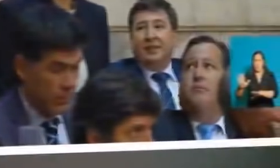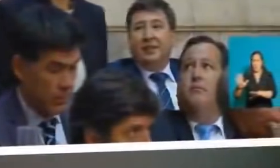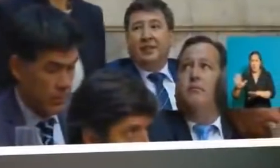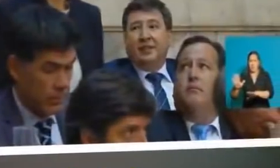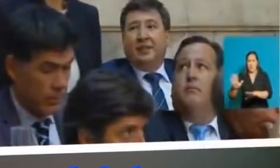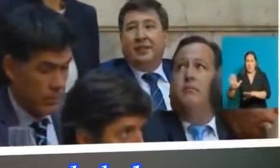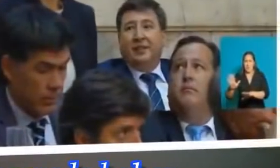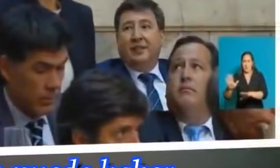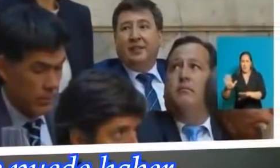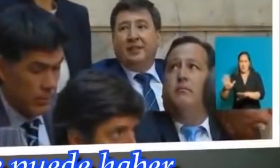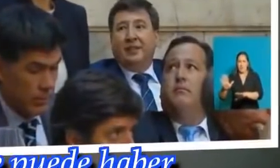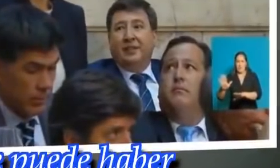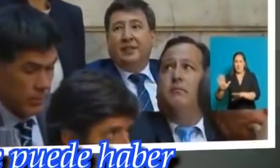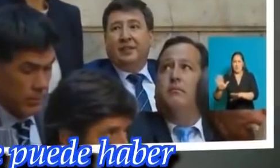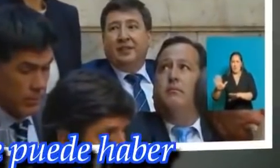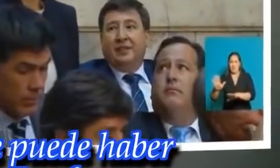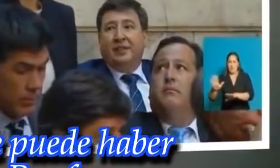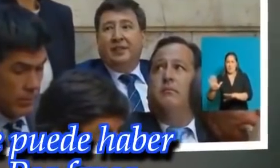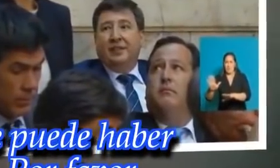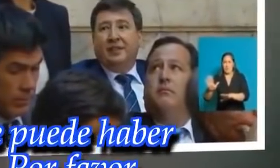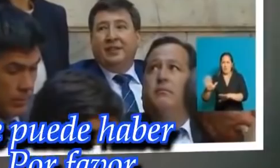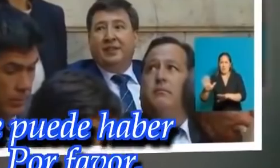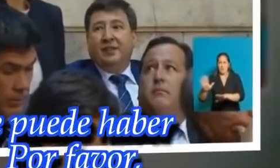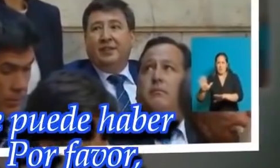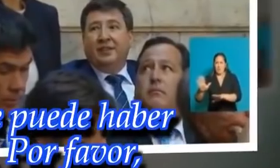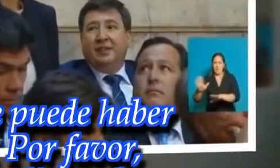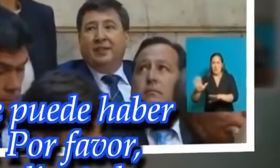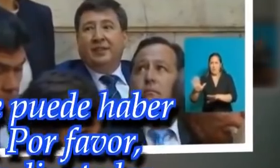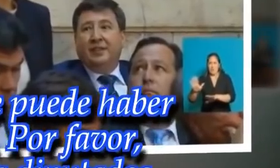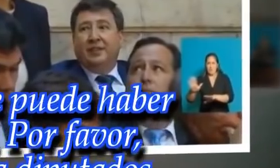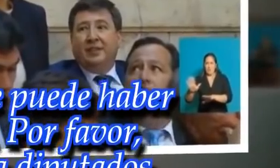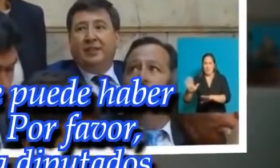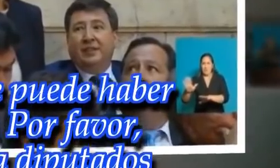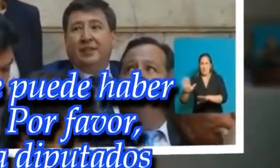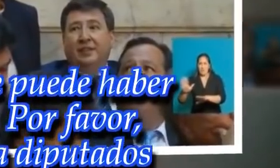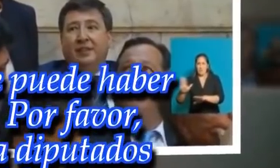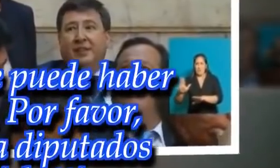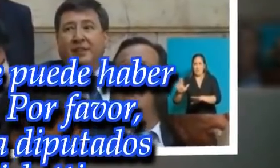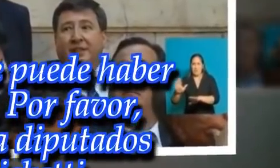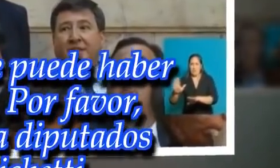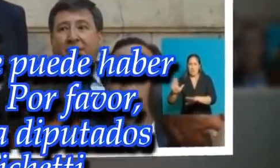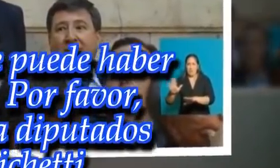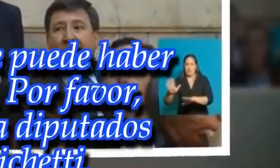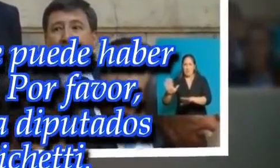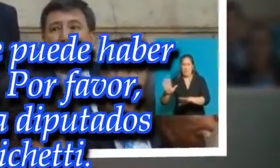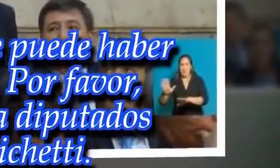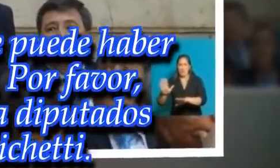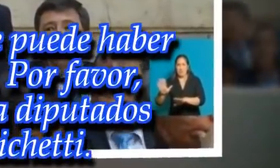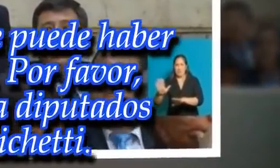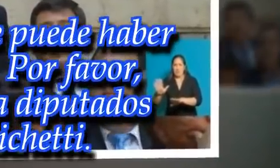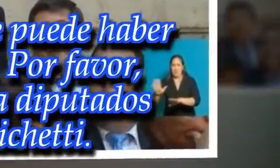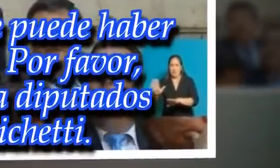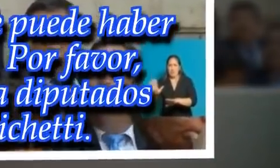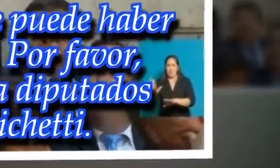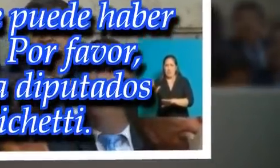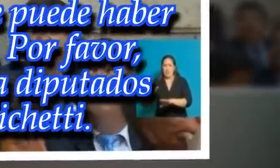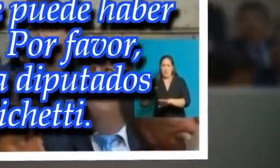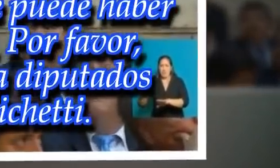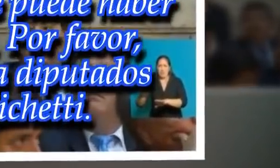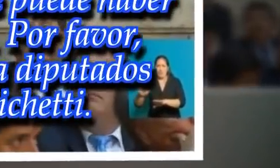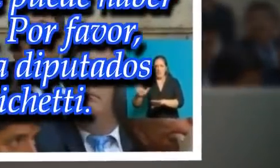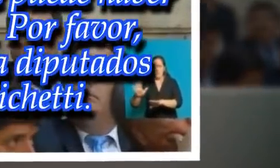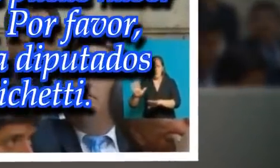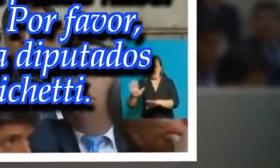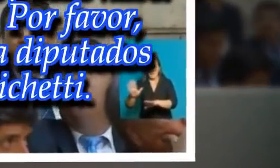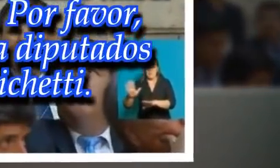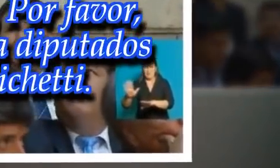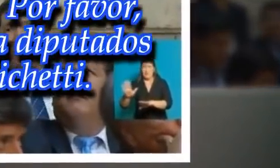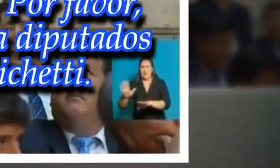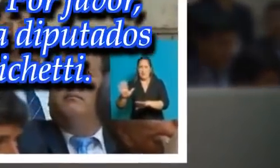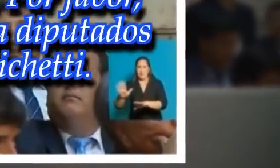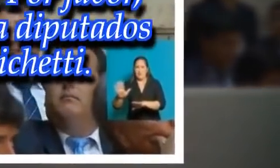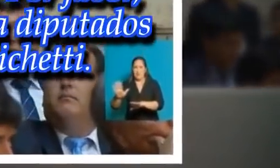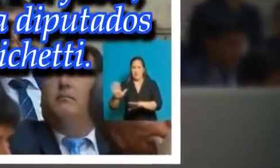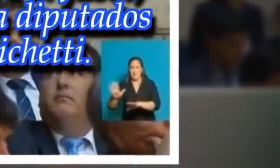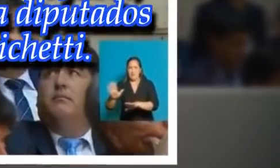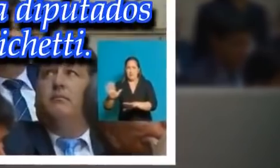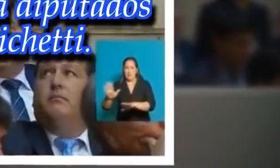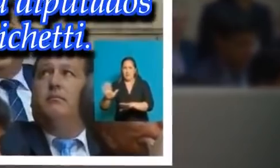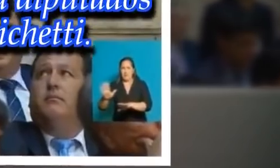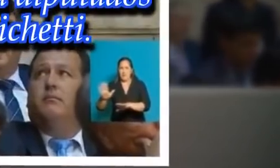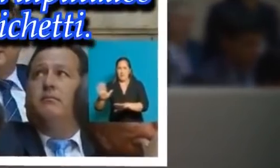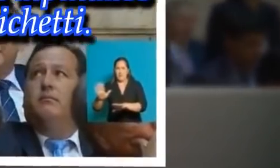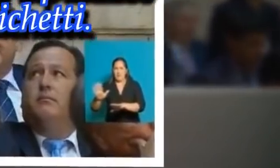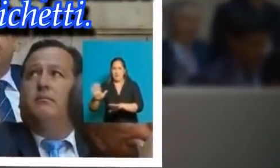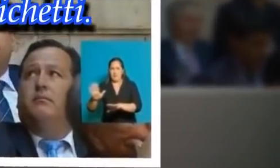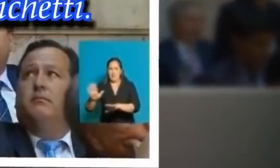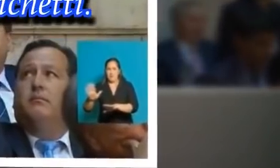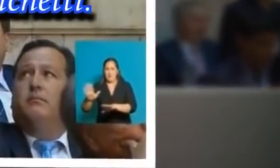En este recinto solamente puede haber diputados y senadores. Por favor, silencio. Esto no es